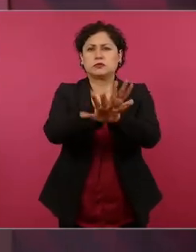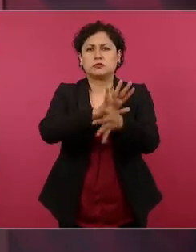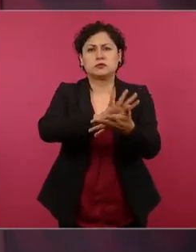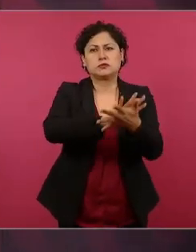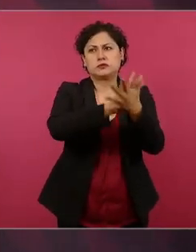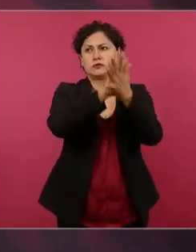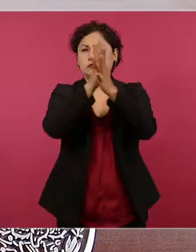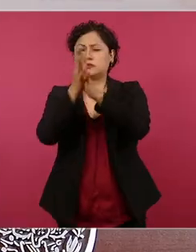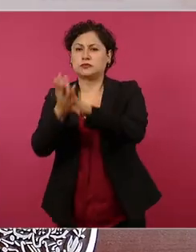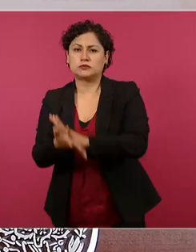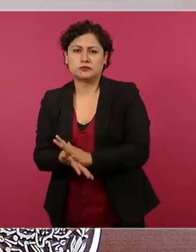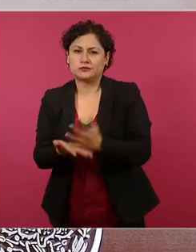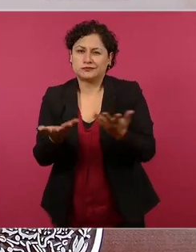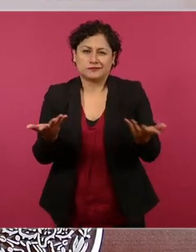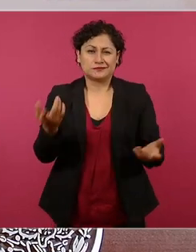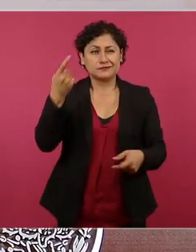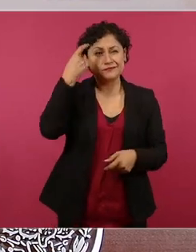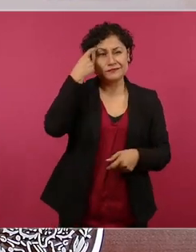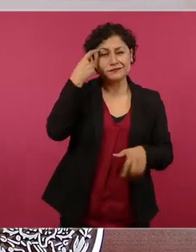el statu quo,